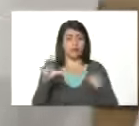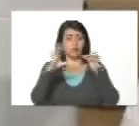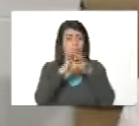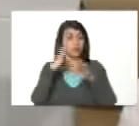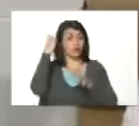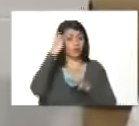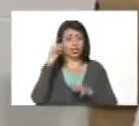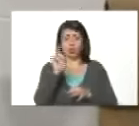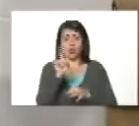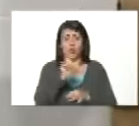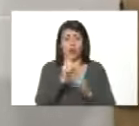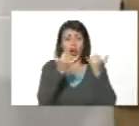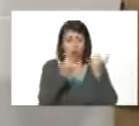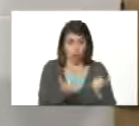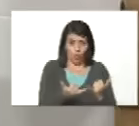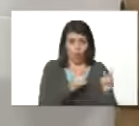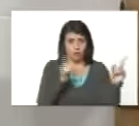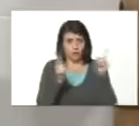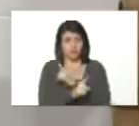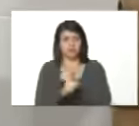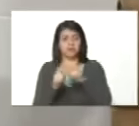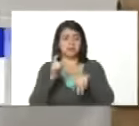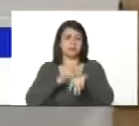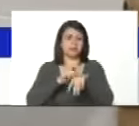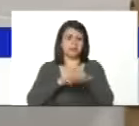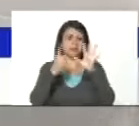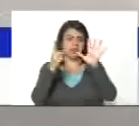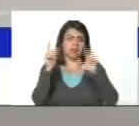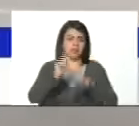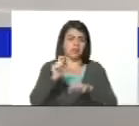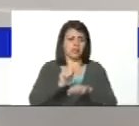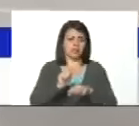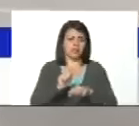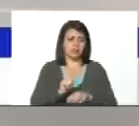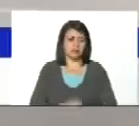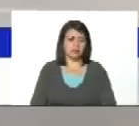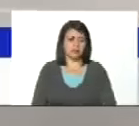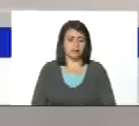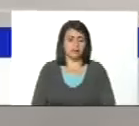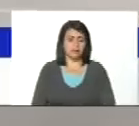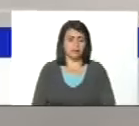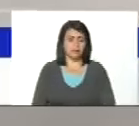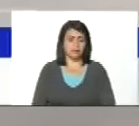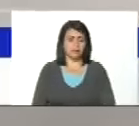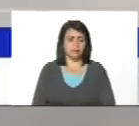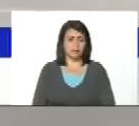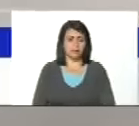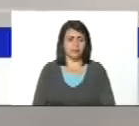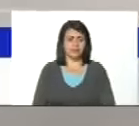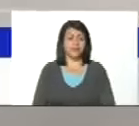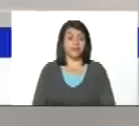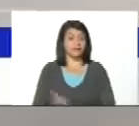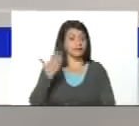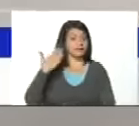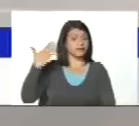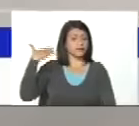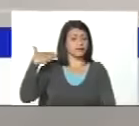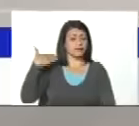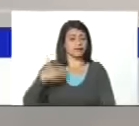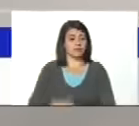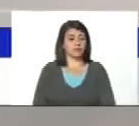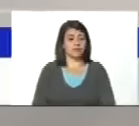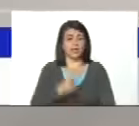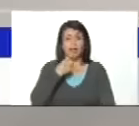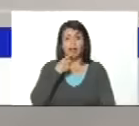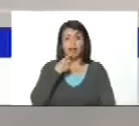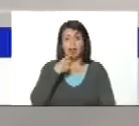Unión Europea, sino que esta vez redujimos el tiempo a 6 meses. En esa oportunidad